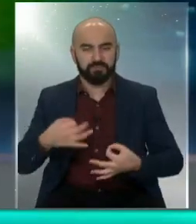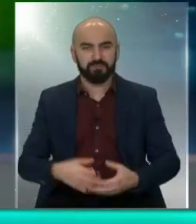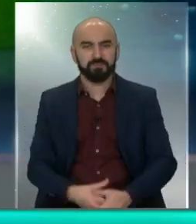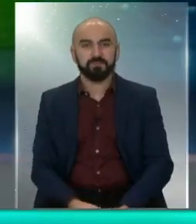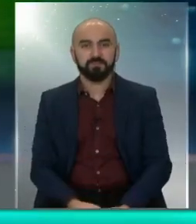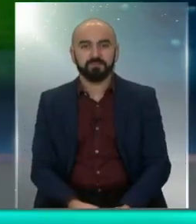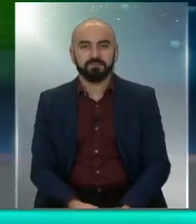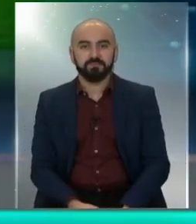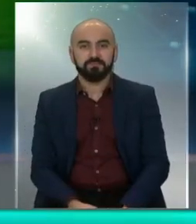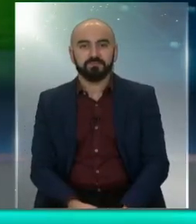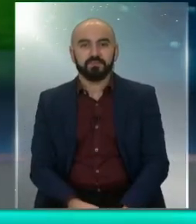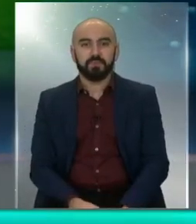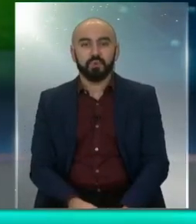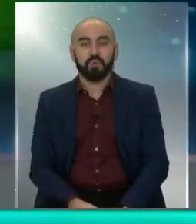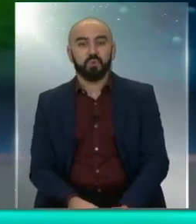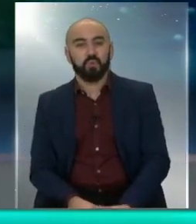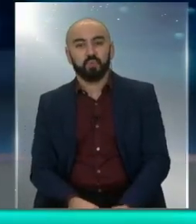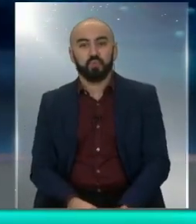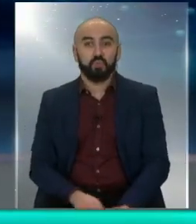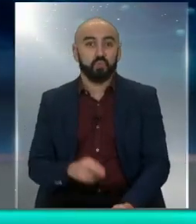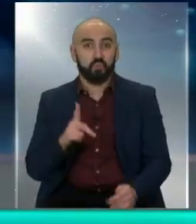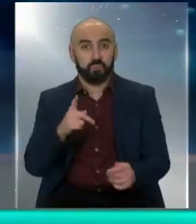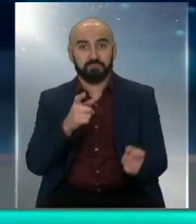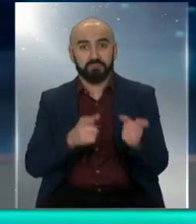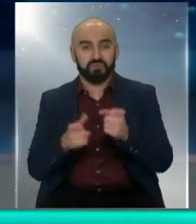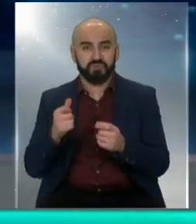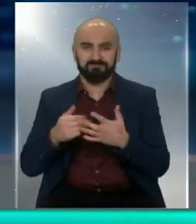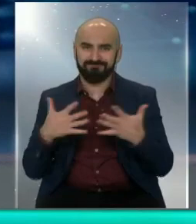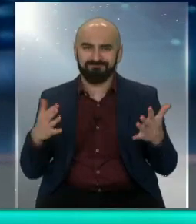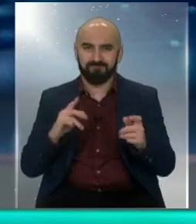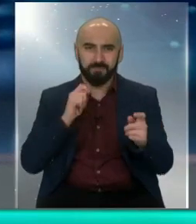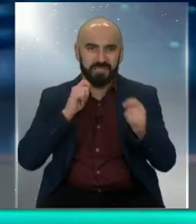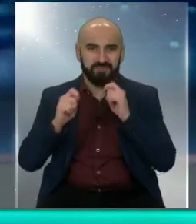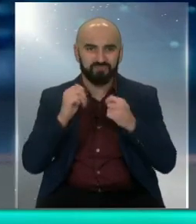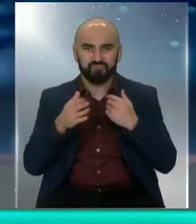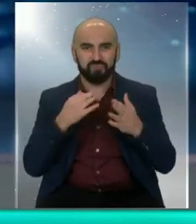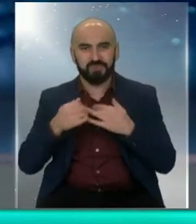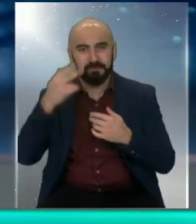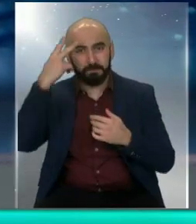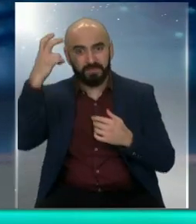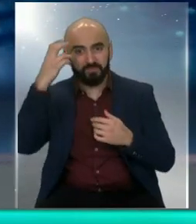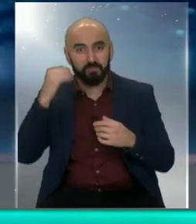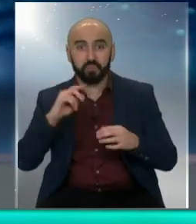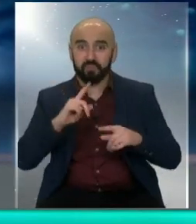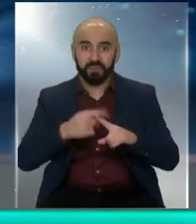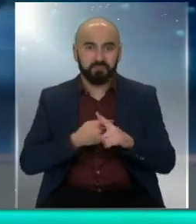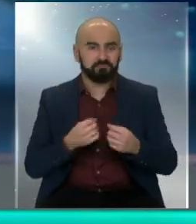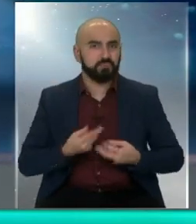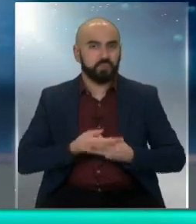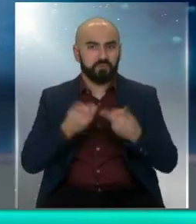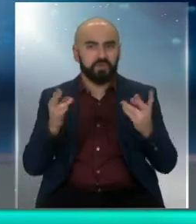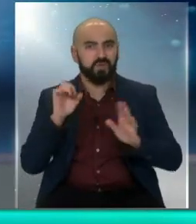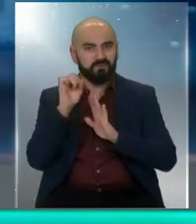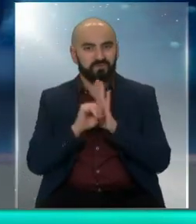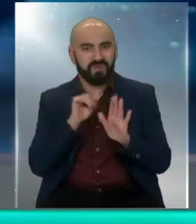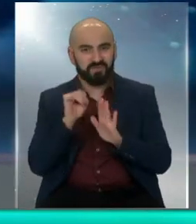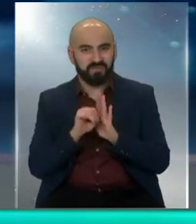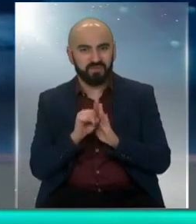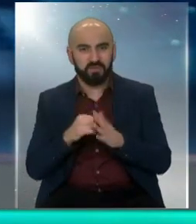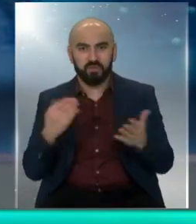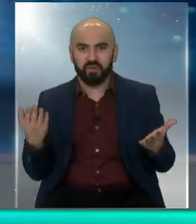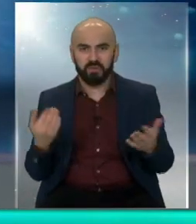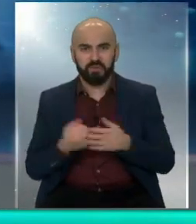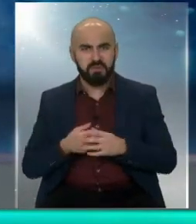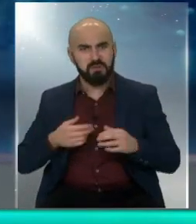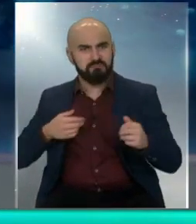Una de las organizaciones criminales más peligrosas de México publicó otro amenazante video en sus redes sociales. Con